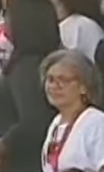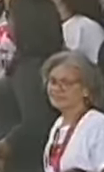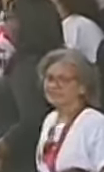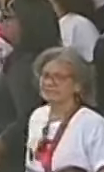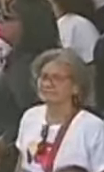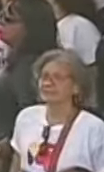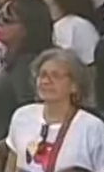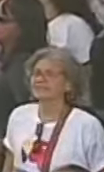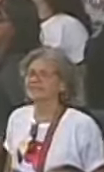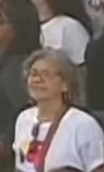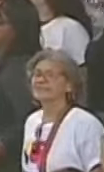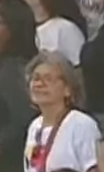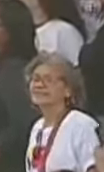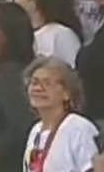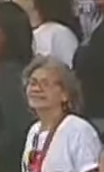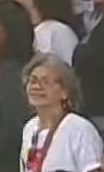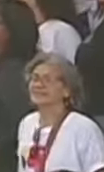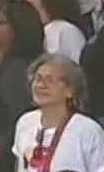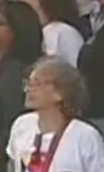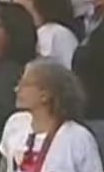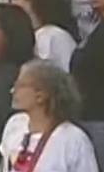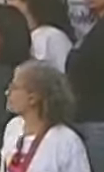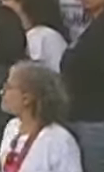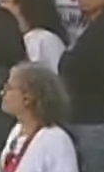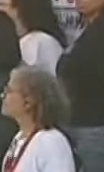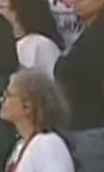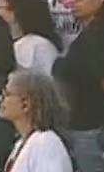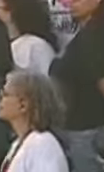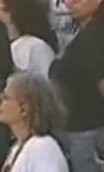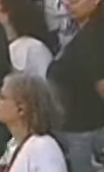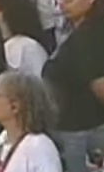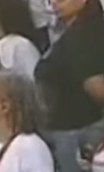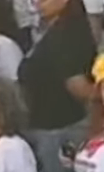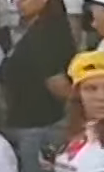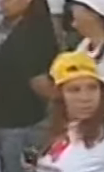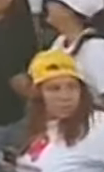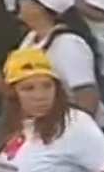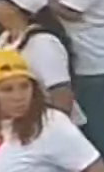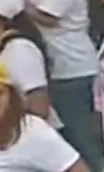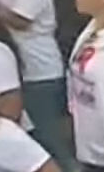cambio todas las pruebas. Ok. Ahora yo quiero...